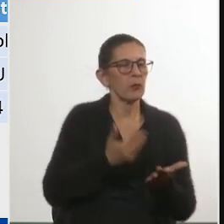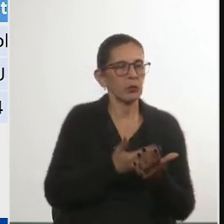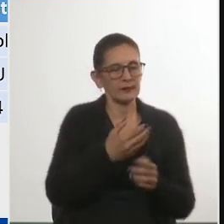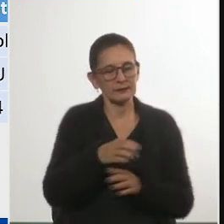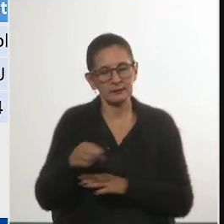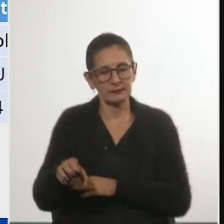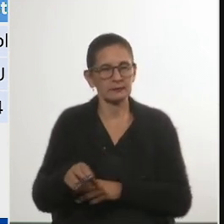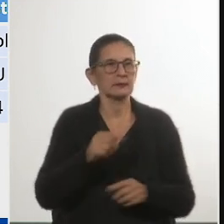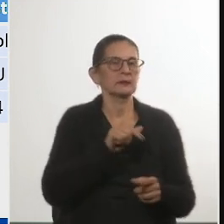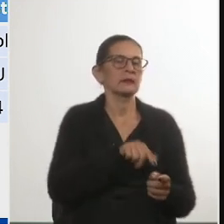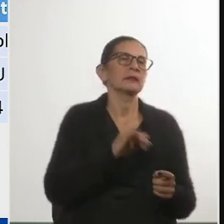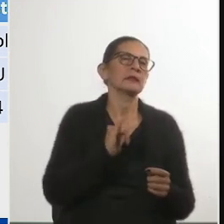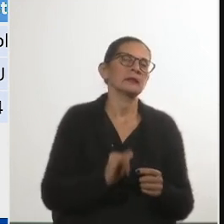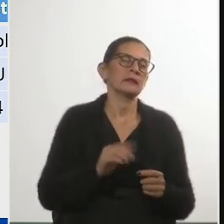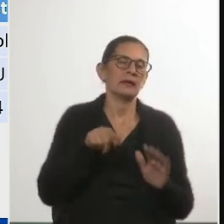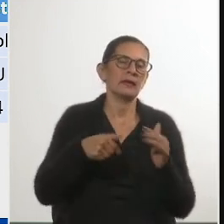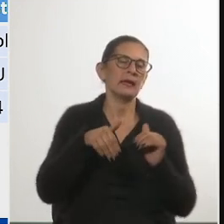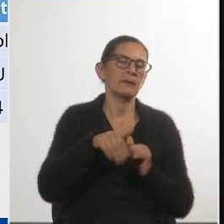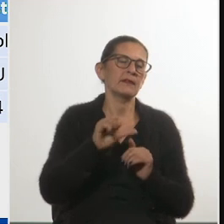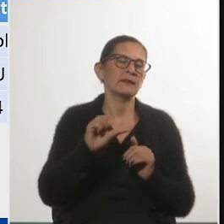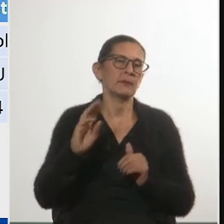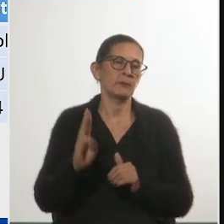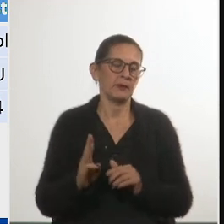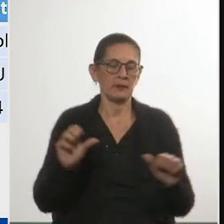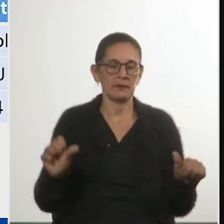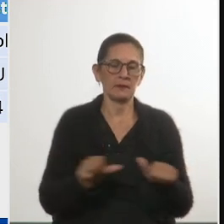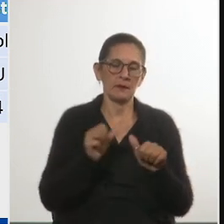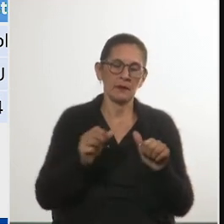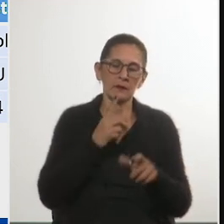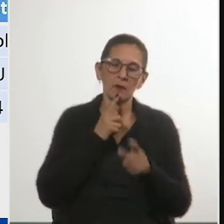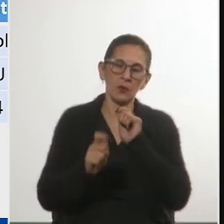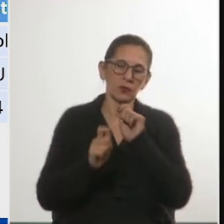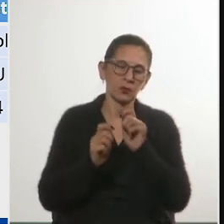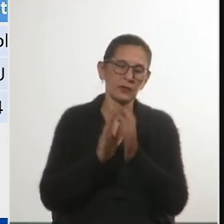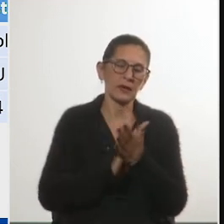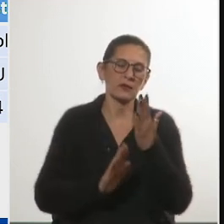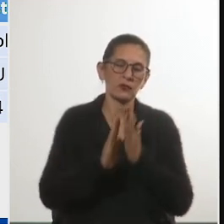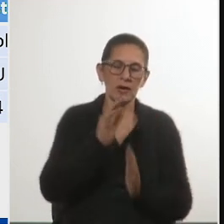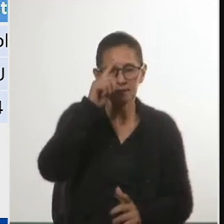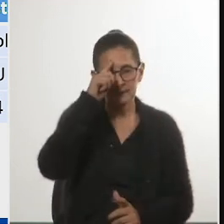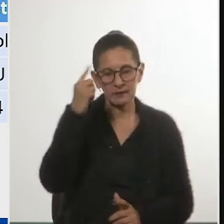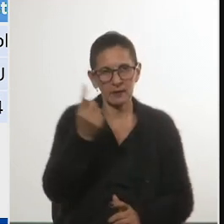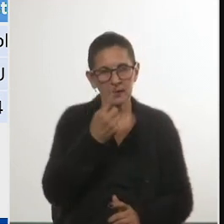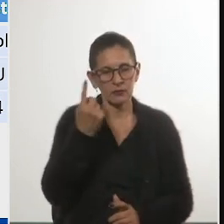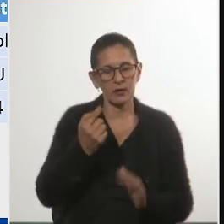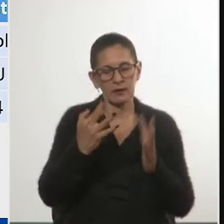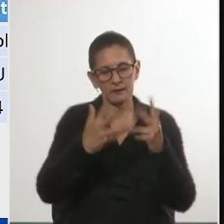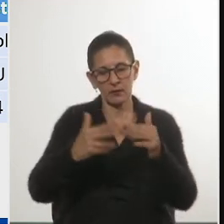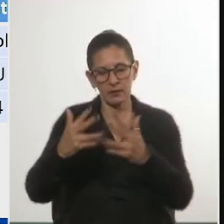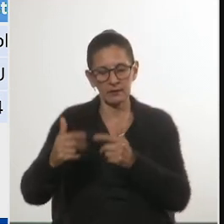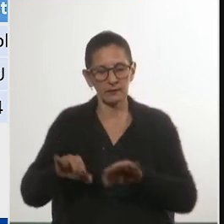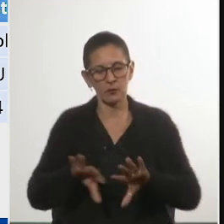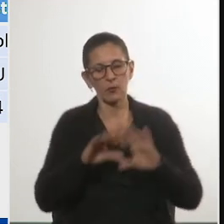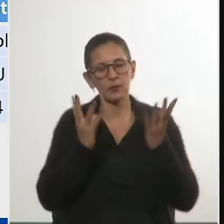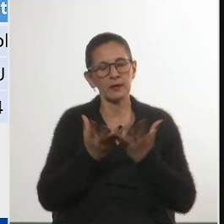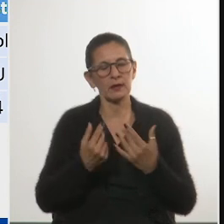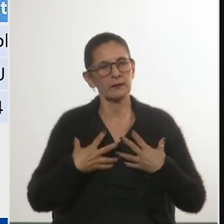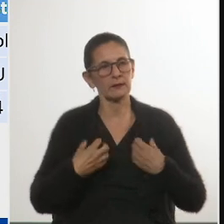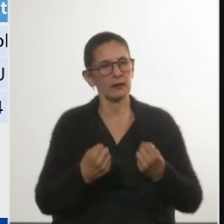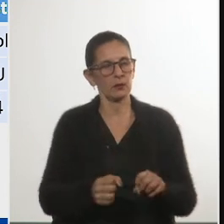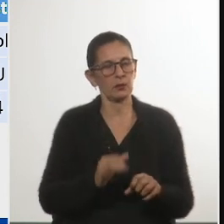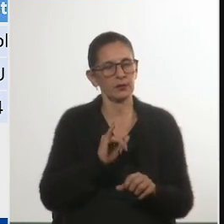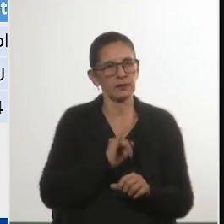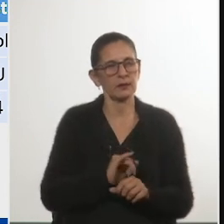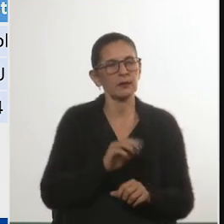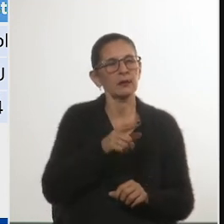propuestas, el plan de contingencia del MSP, se hicieron las consultas nacionales e internacionales a la Organización Mundial de la Salud y a la